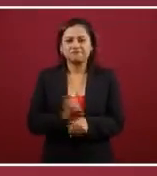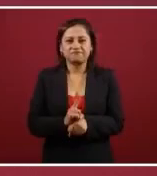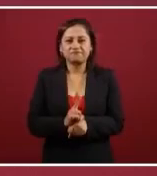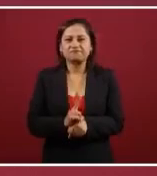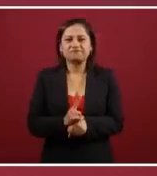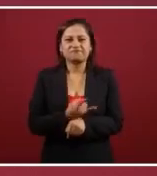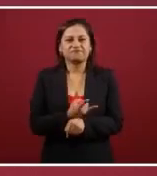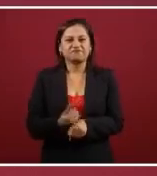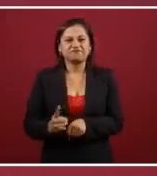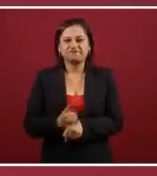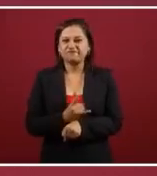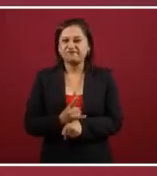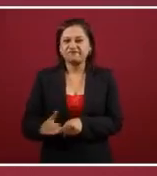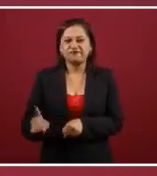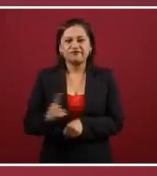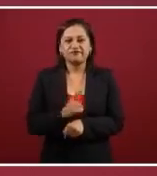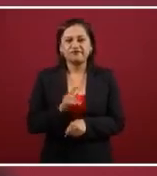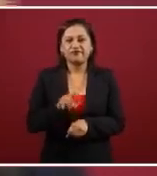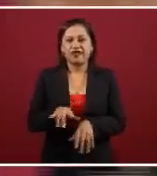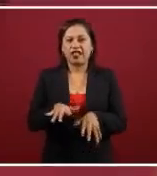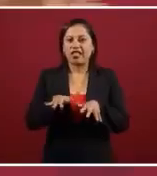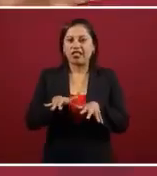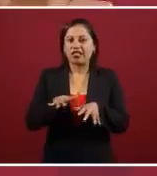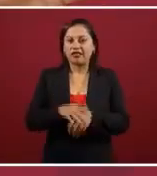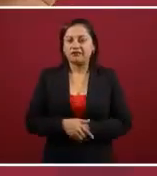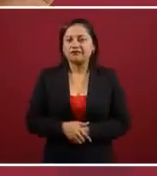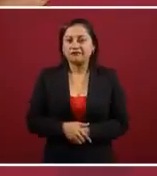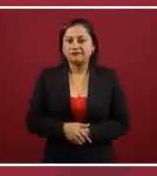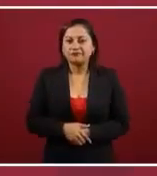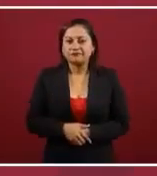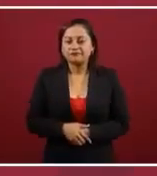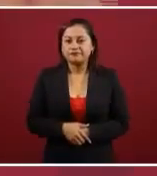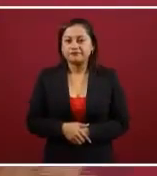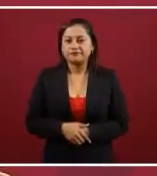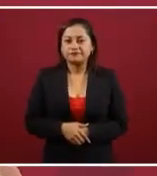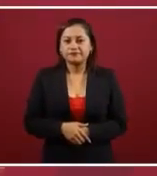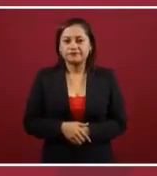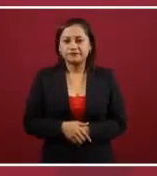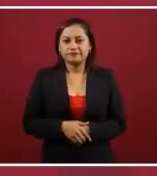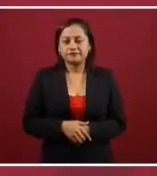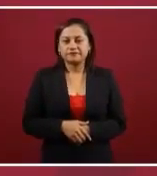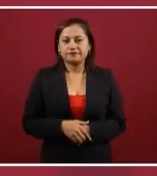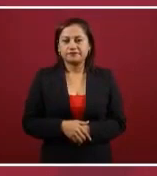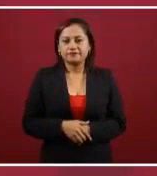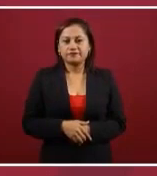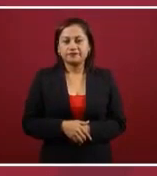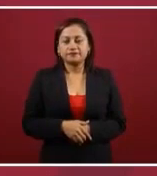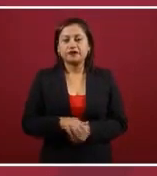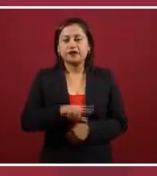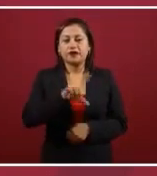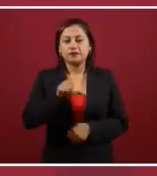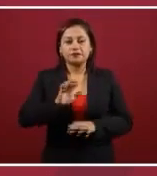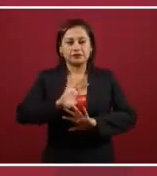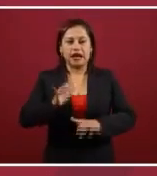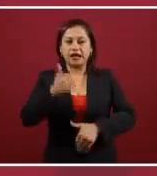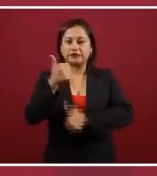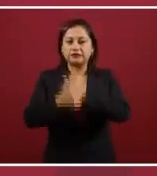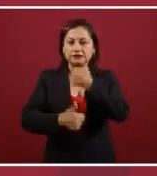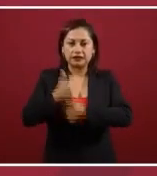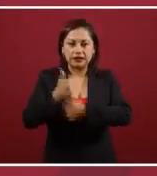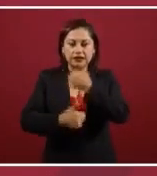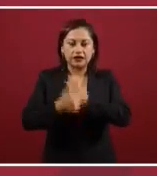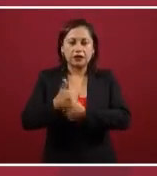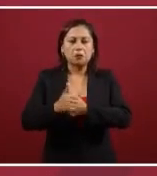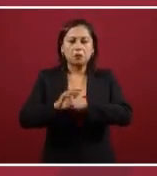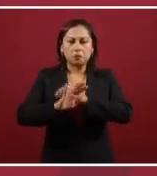pura simulación. Bueno, hacen las licitaciones. Recuerdo un caso